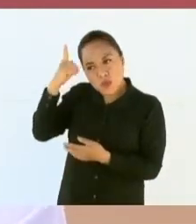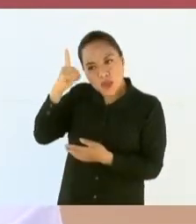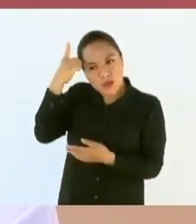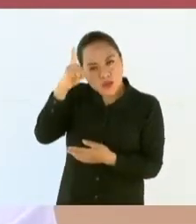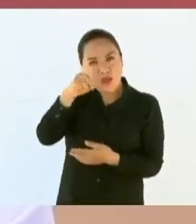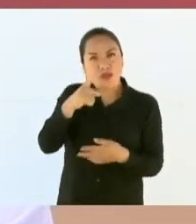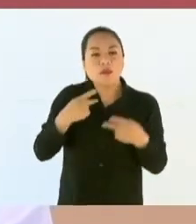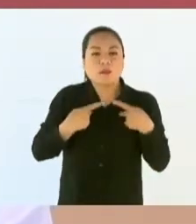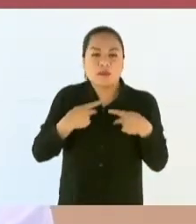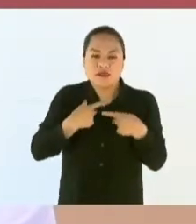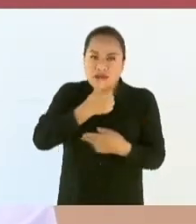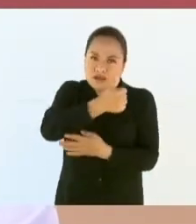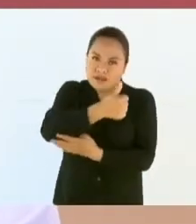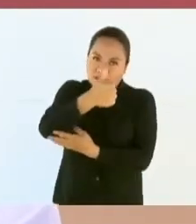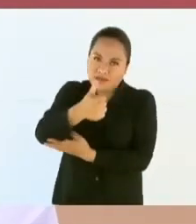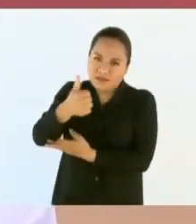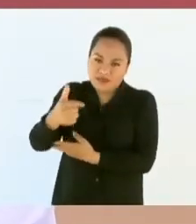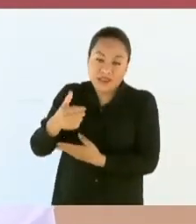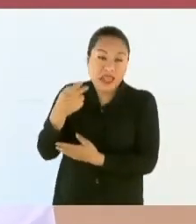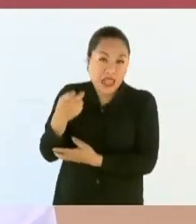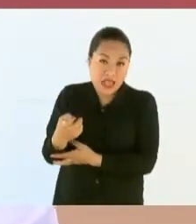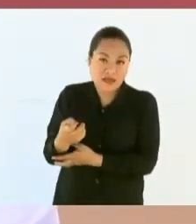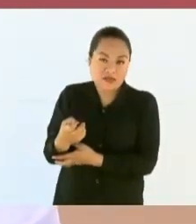Eso creo yo